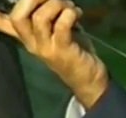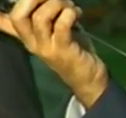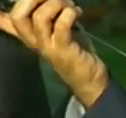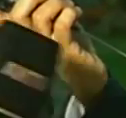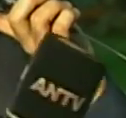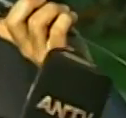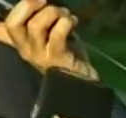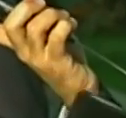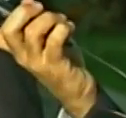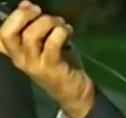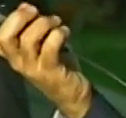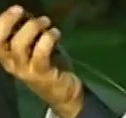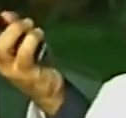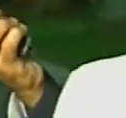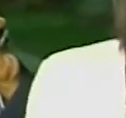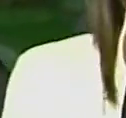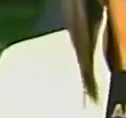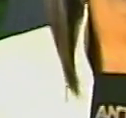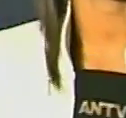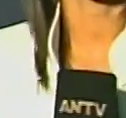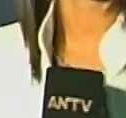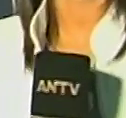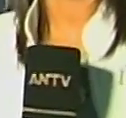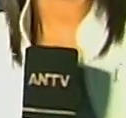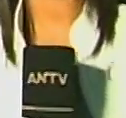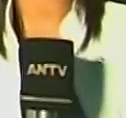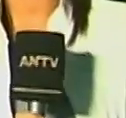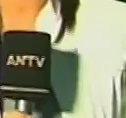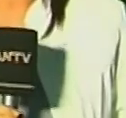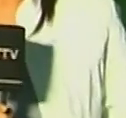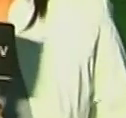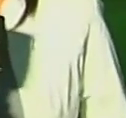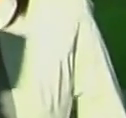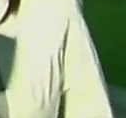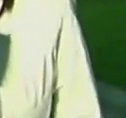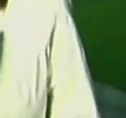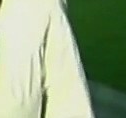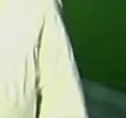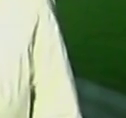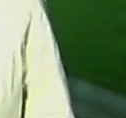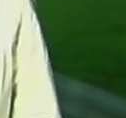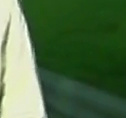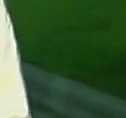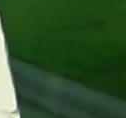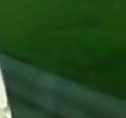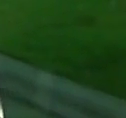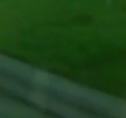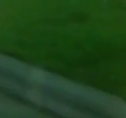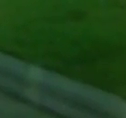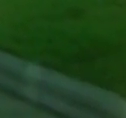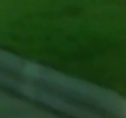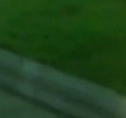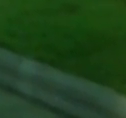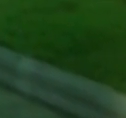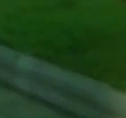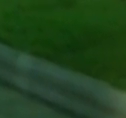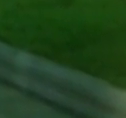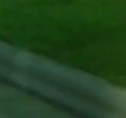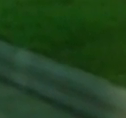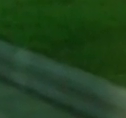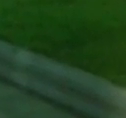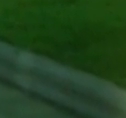dinámica. Muchísimas gracias. Esto fue parte de las declaraciones, pues, del presidente de la Comisión de Economía Diversificada de la Asamblea